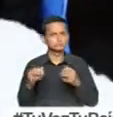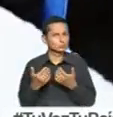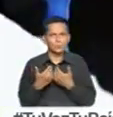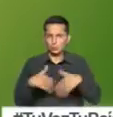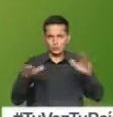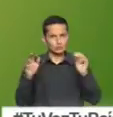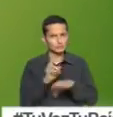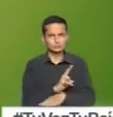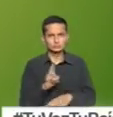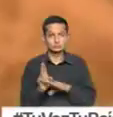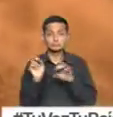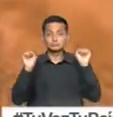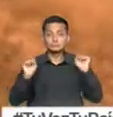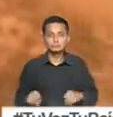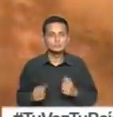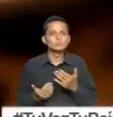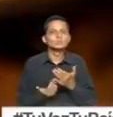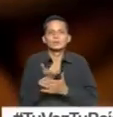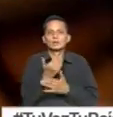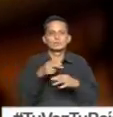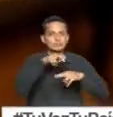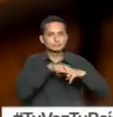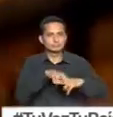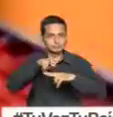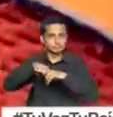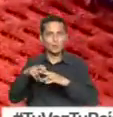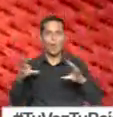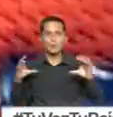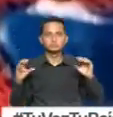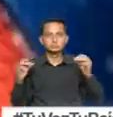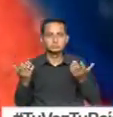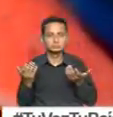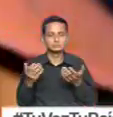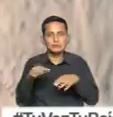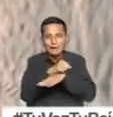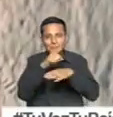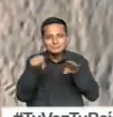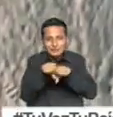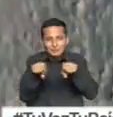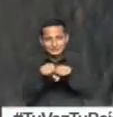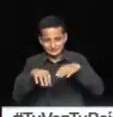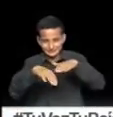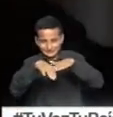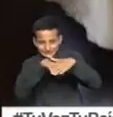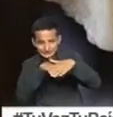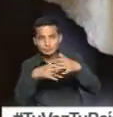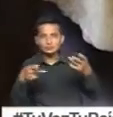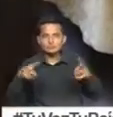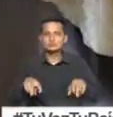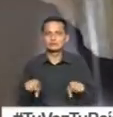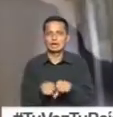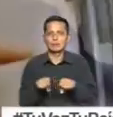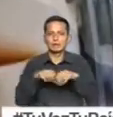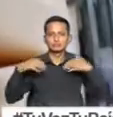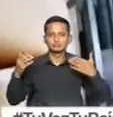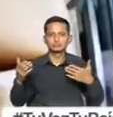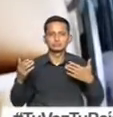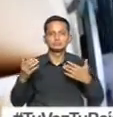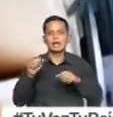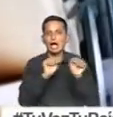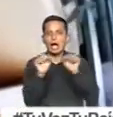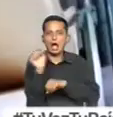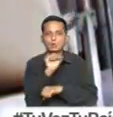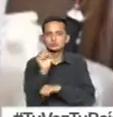que se puede utilizar para la fabricación de muebles, colchones, plantillas de zapatos y tapicería de autos. La bioespuma es una